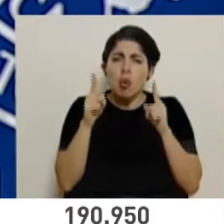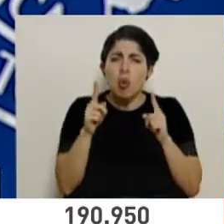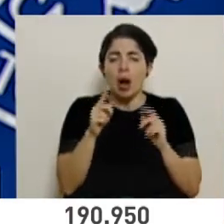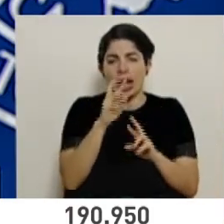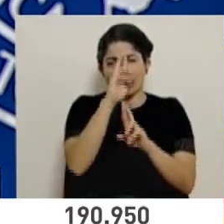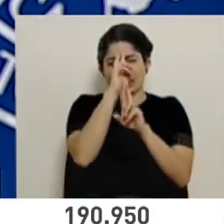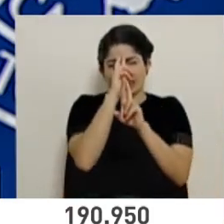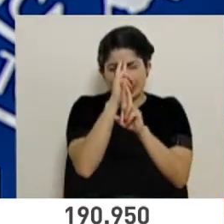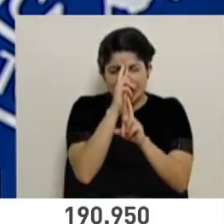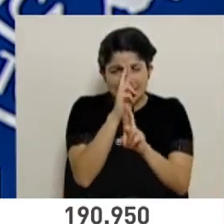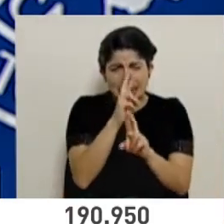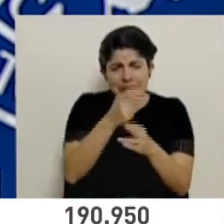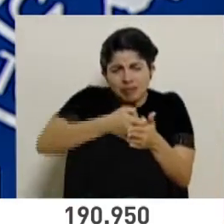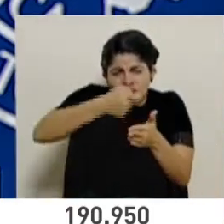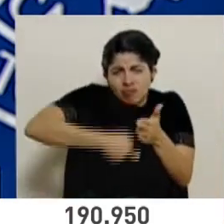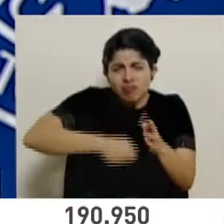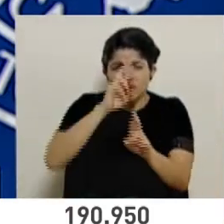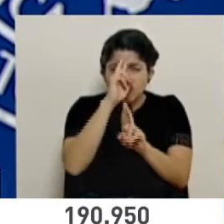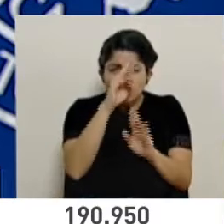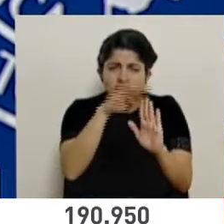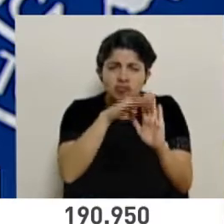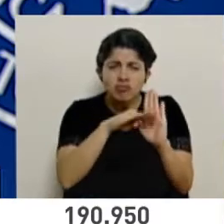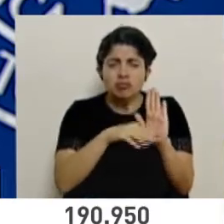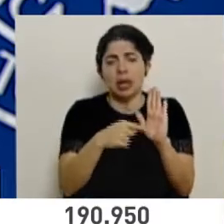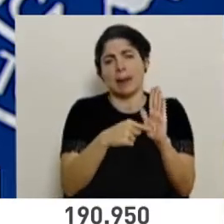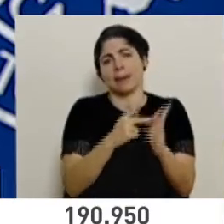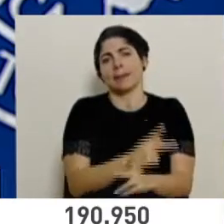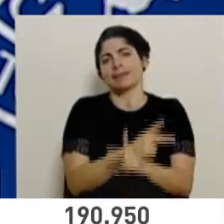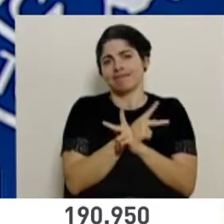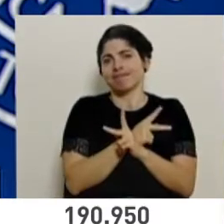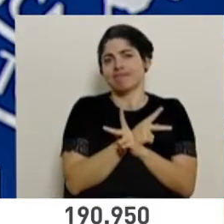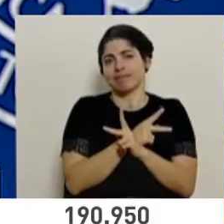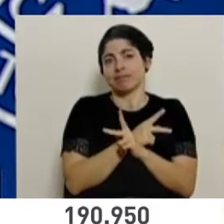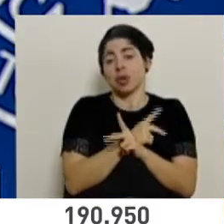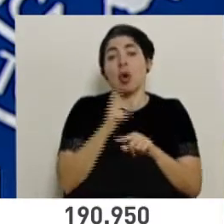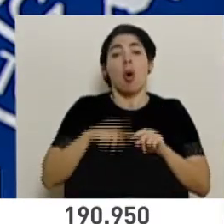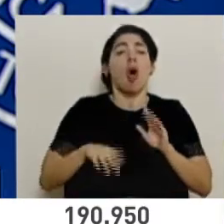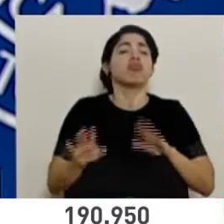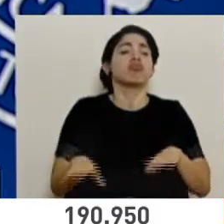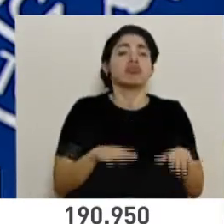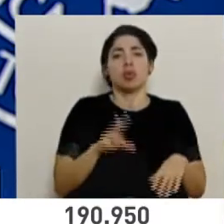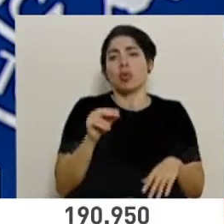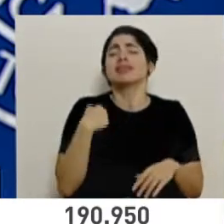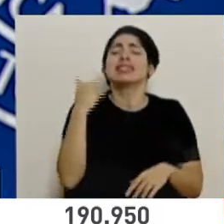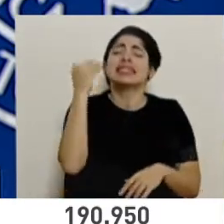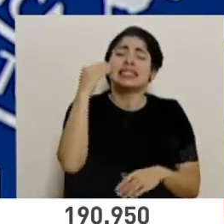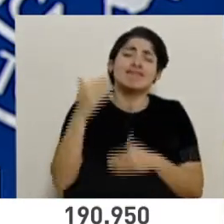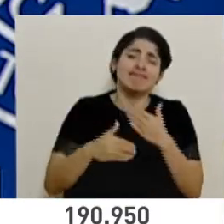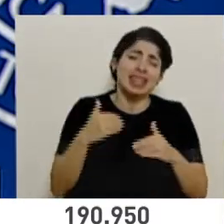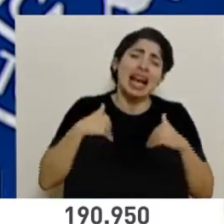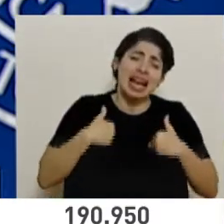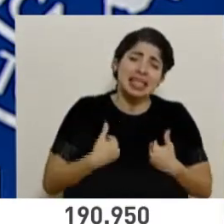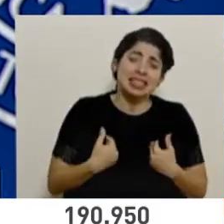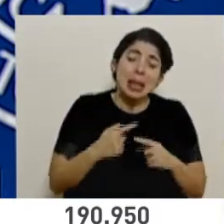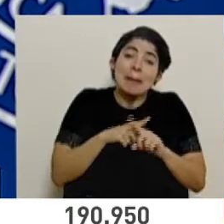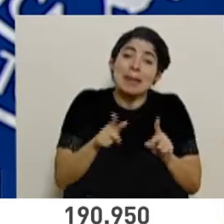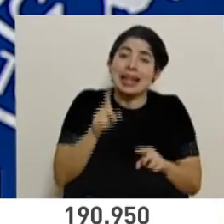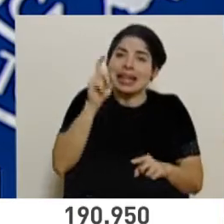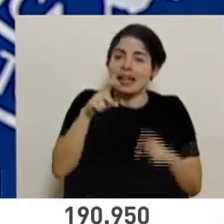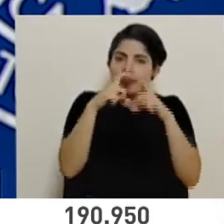respetando estrictamente los protocolos de prevención. No nos podemos relajar, yo sé que es cansado el proceso, pero hay que